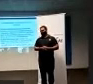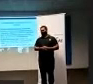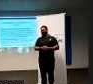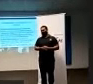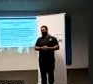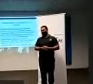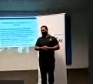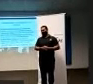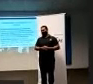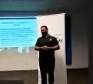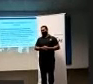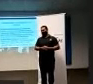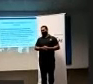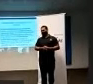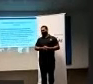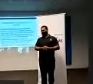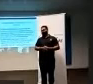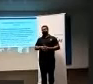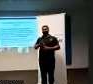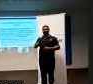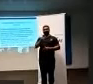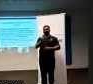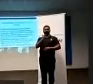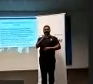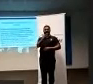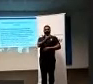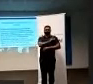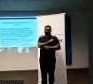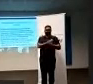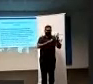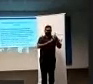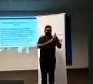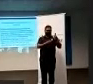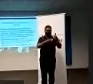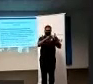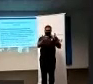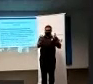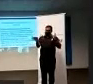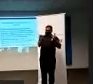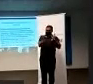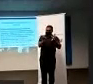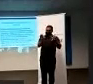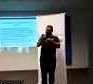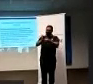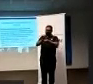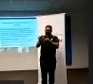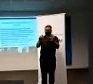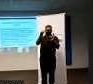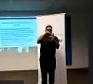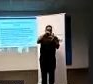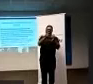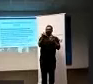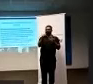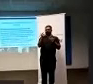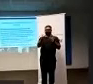una vacuna que no tiene virus vivos, los tratamientos con plasma o anticuerpos monoclonales utilizados en el tratamiento de COVID no serían